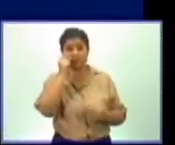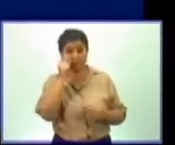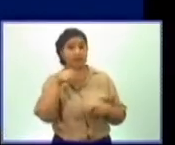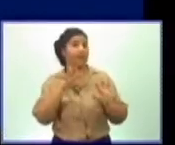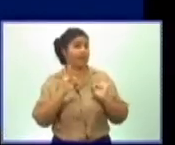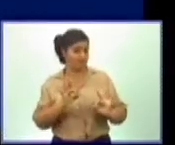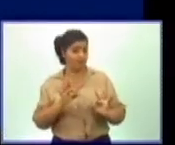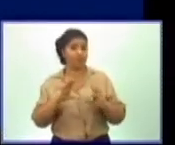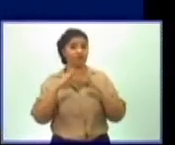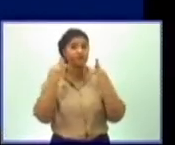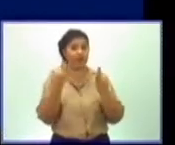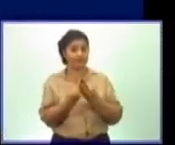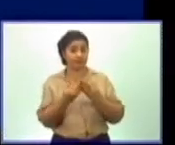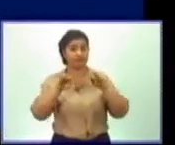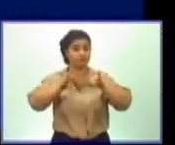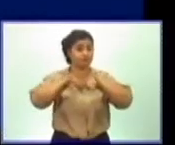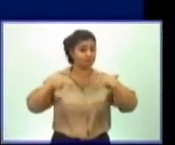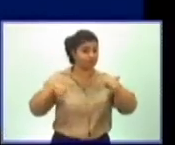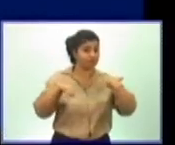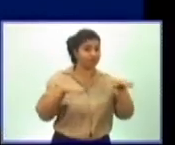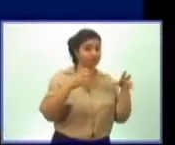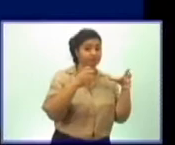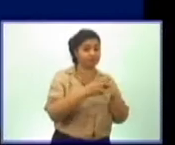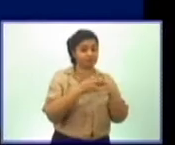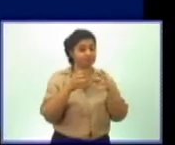dividida. Unos